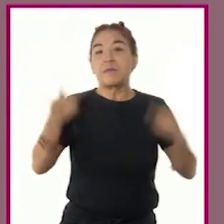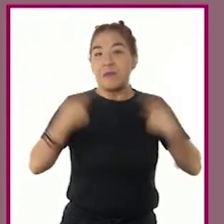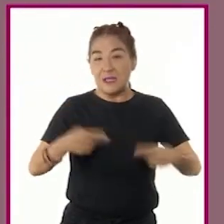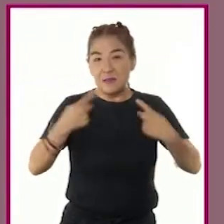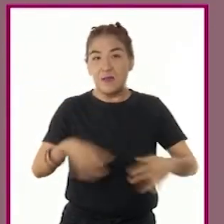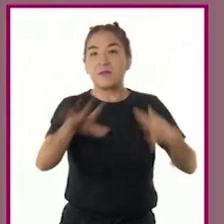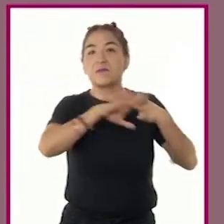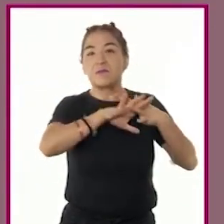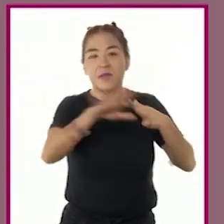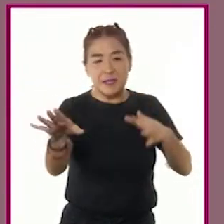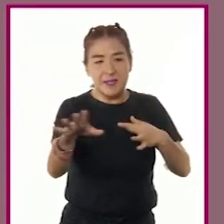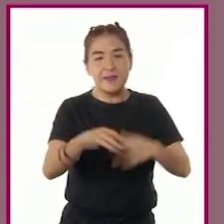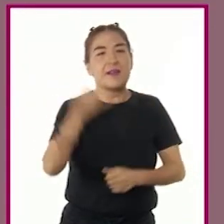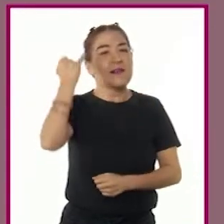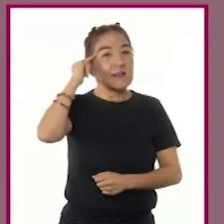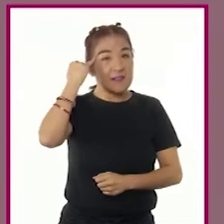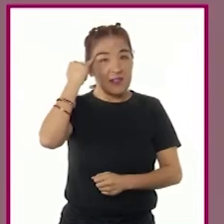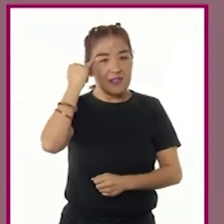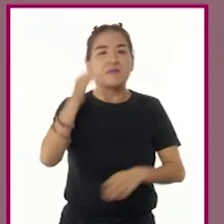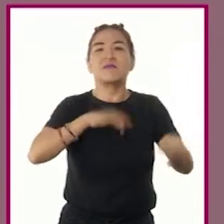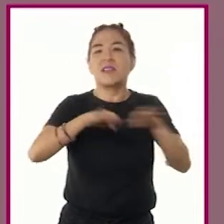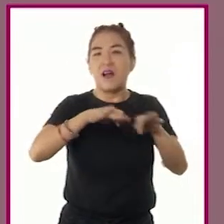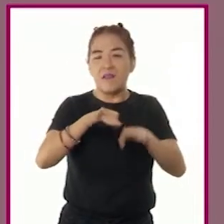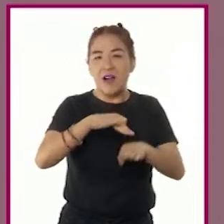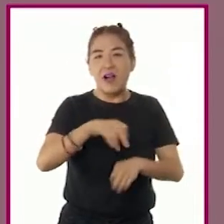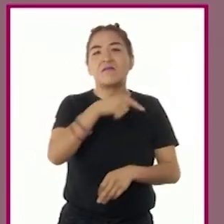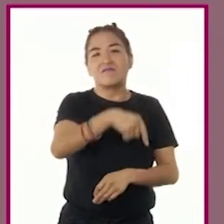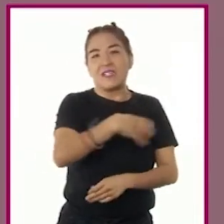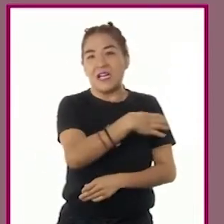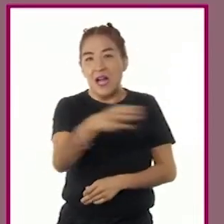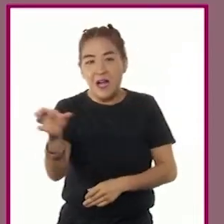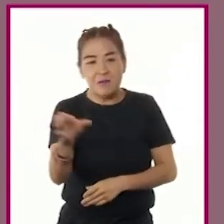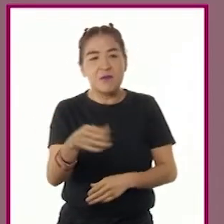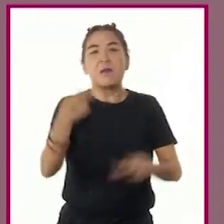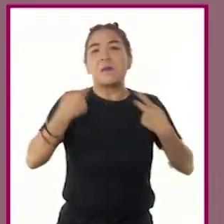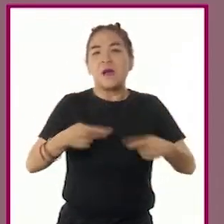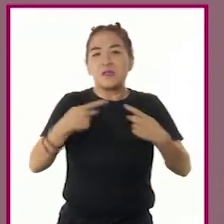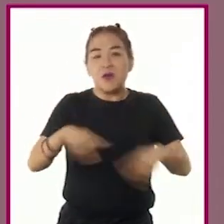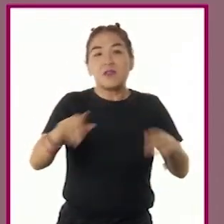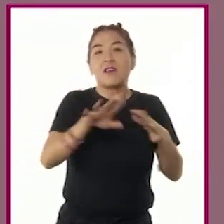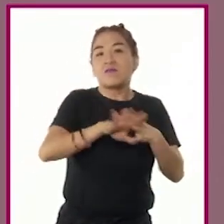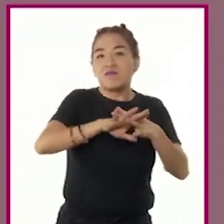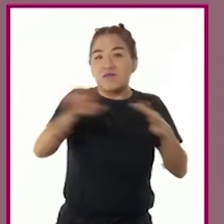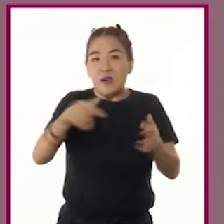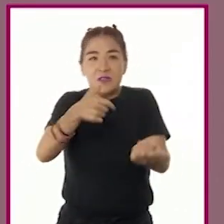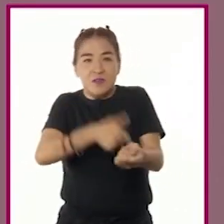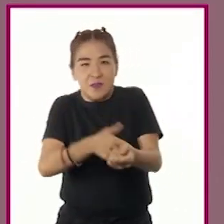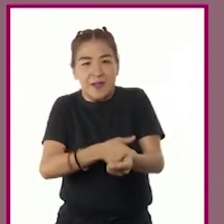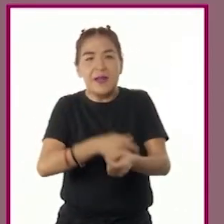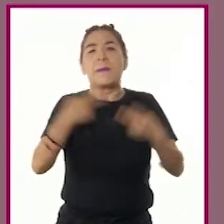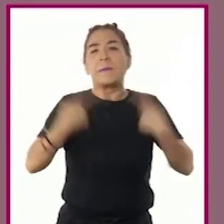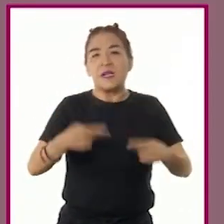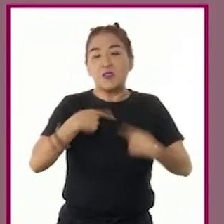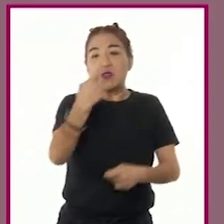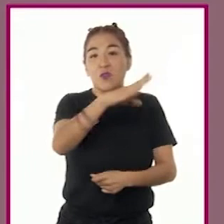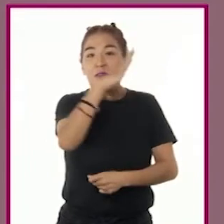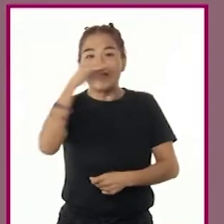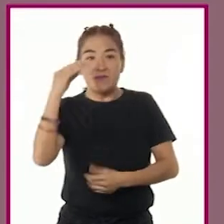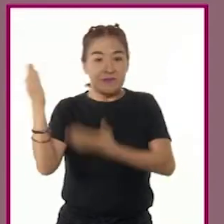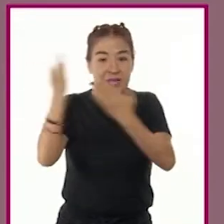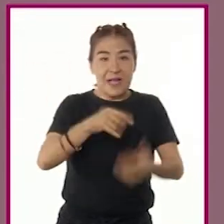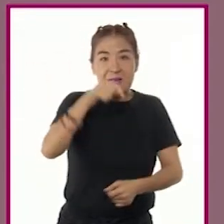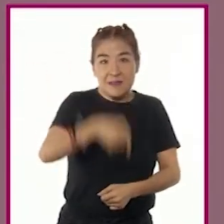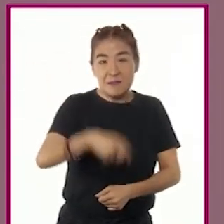migrantes, los indígenas, los jornaleros agrícolas, los refugiados, los afrodescendientes, las personas